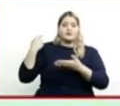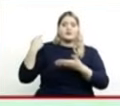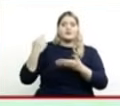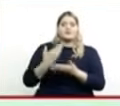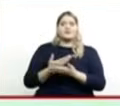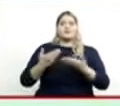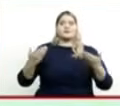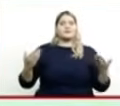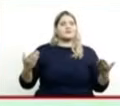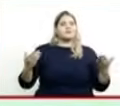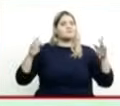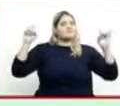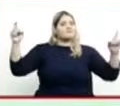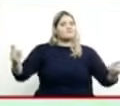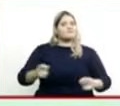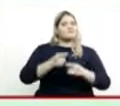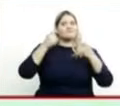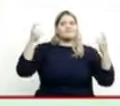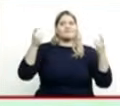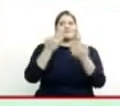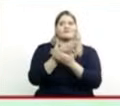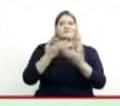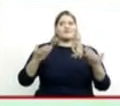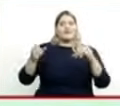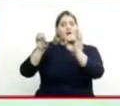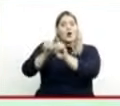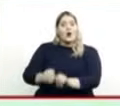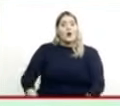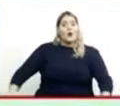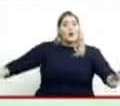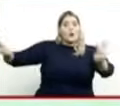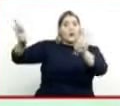celebramos que la Asamblea General de la ONU